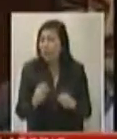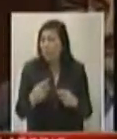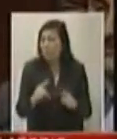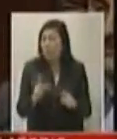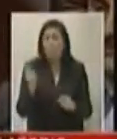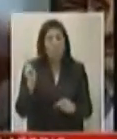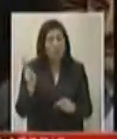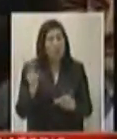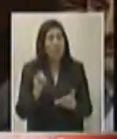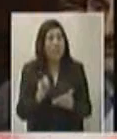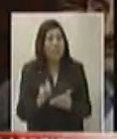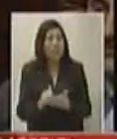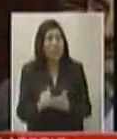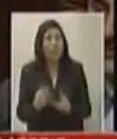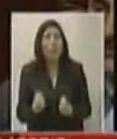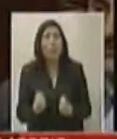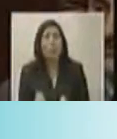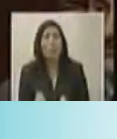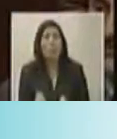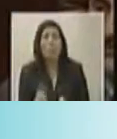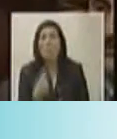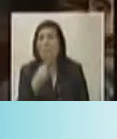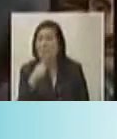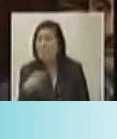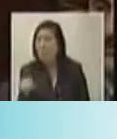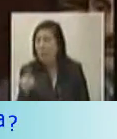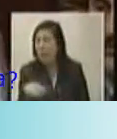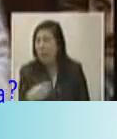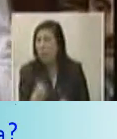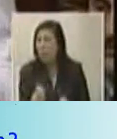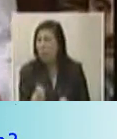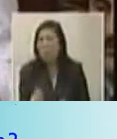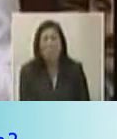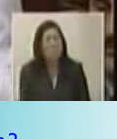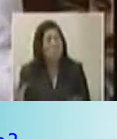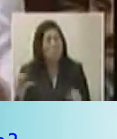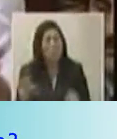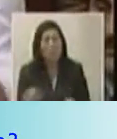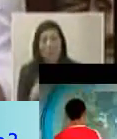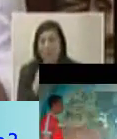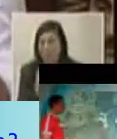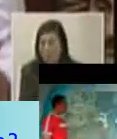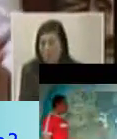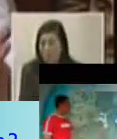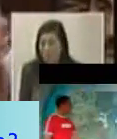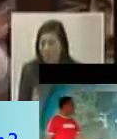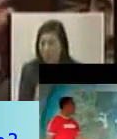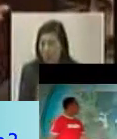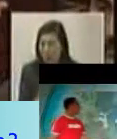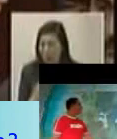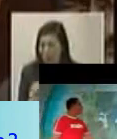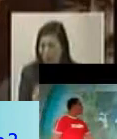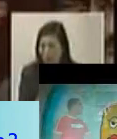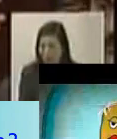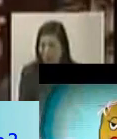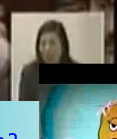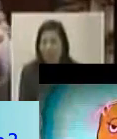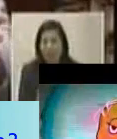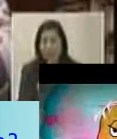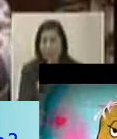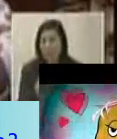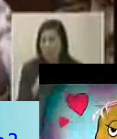un maestro que ha sido calificado como malo y como pésimo seguir enseñando en las aulas, ¿eso